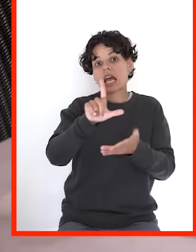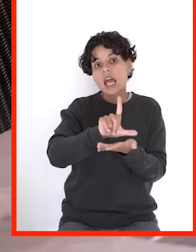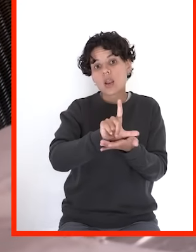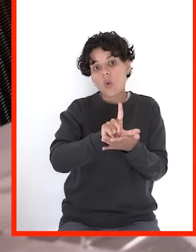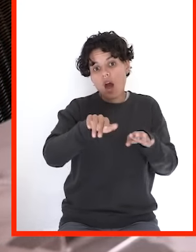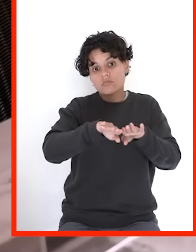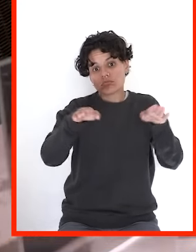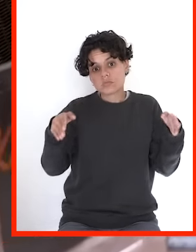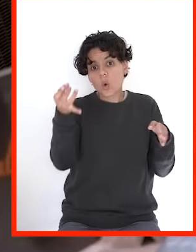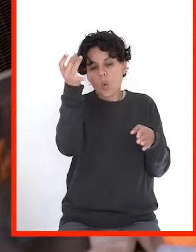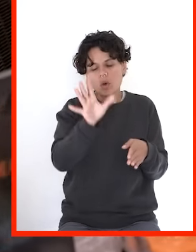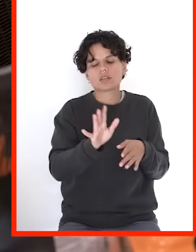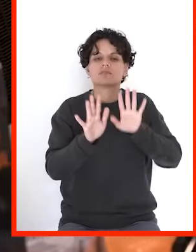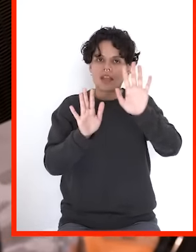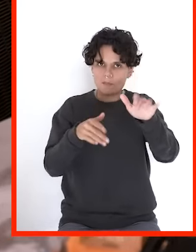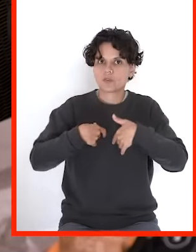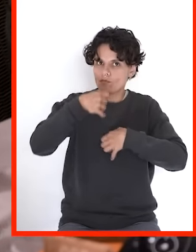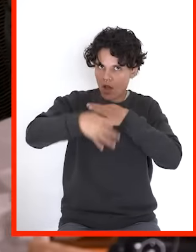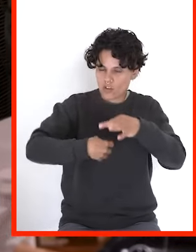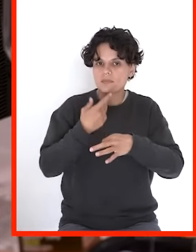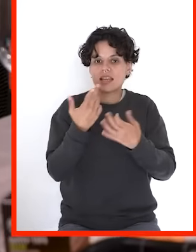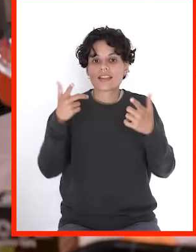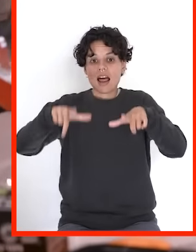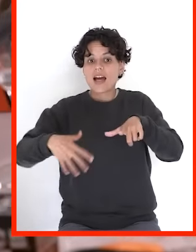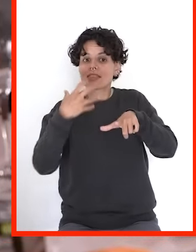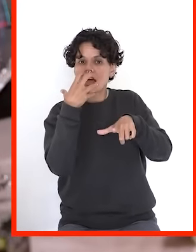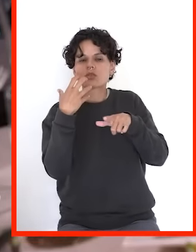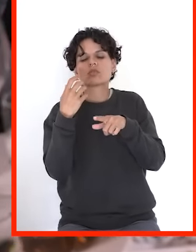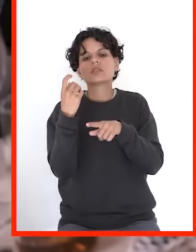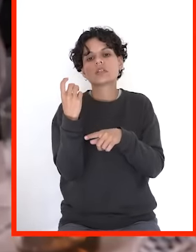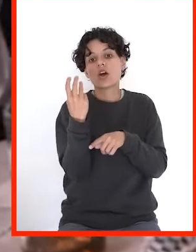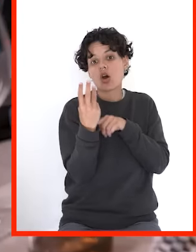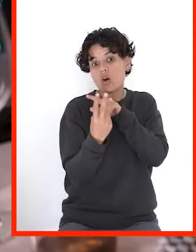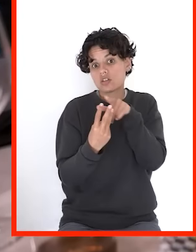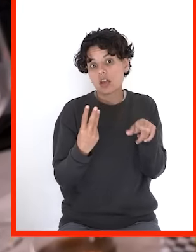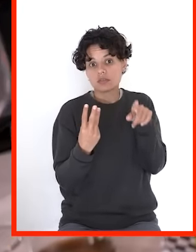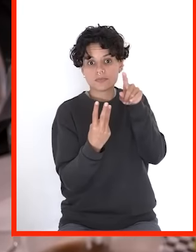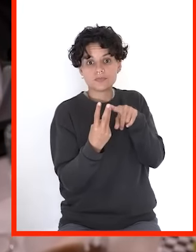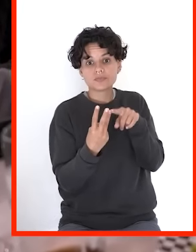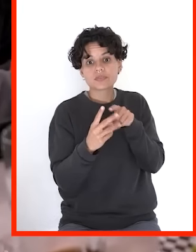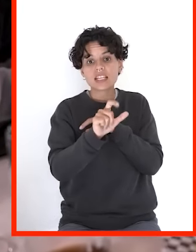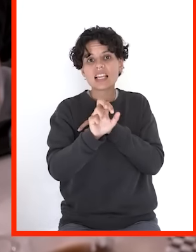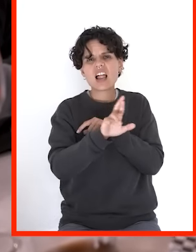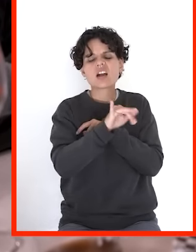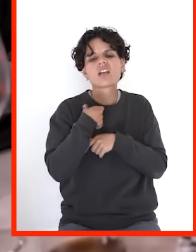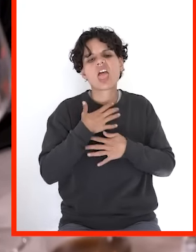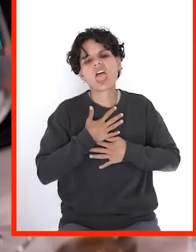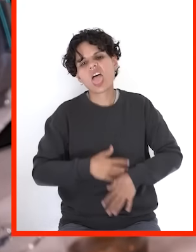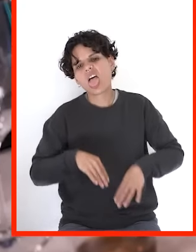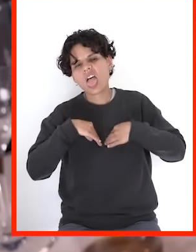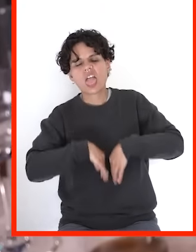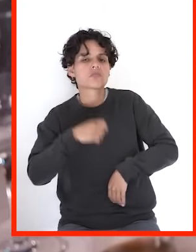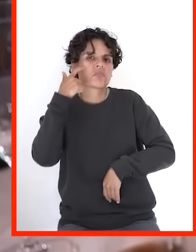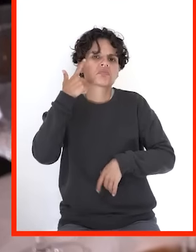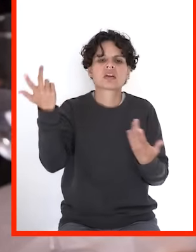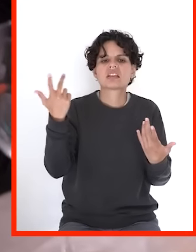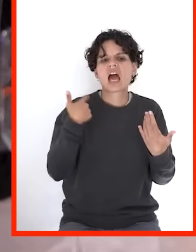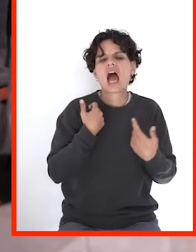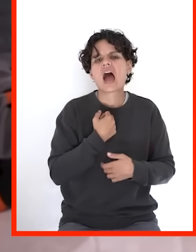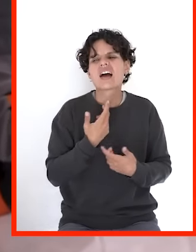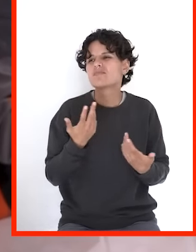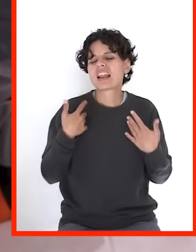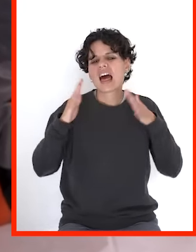cuesta estábamos, una hueá. Estábamos la grabando. Que van a contar. Estábamos grabando y de repente el Lacre como que estaba como menos desmotivado, no sé, quizás tuvo un mal día, no sé qué le